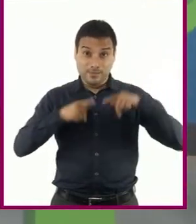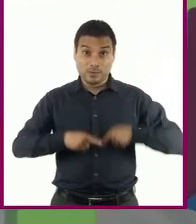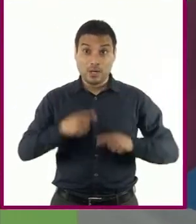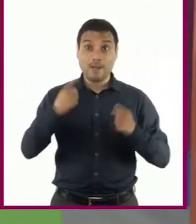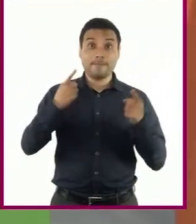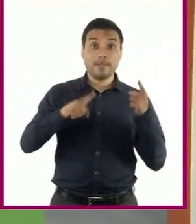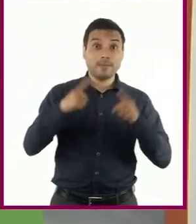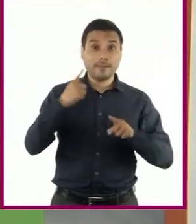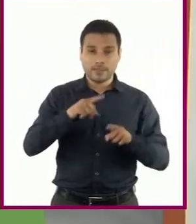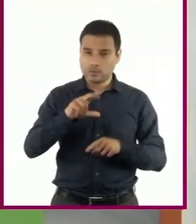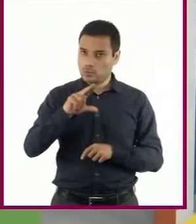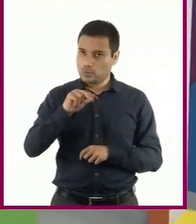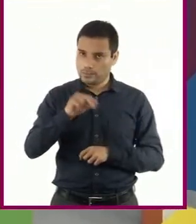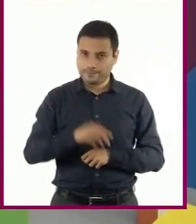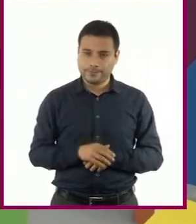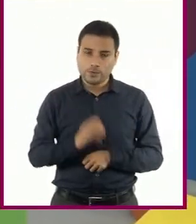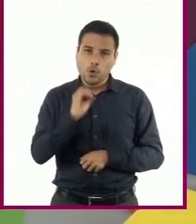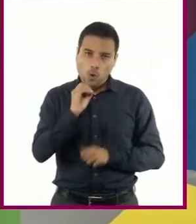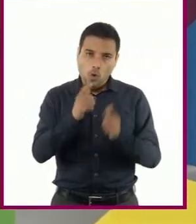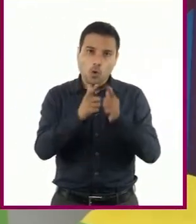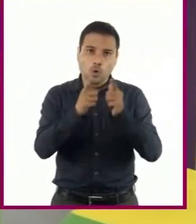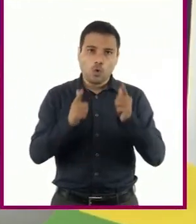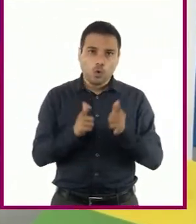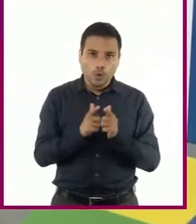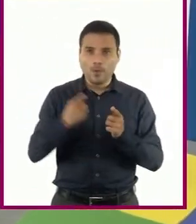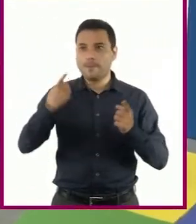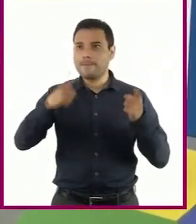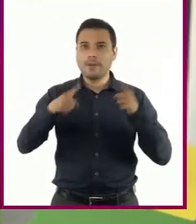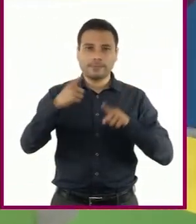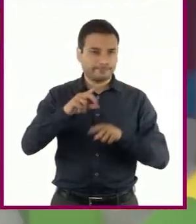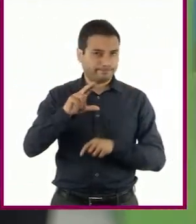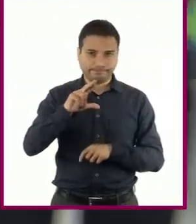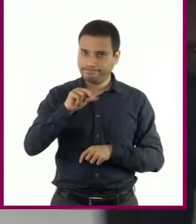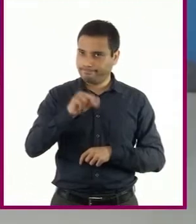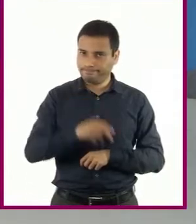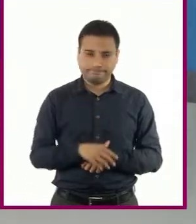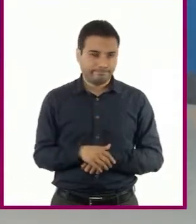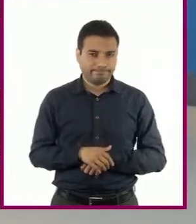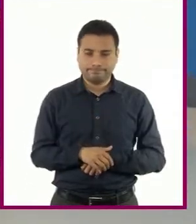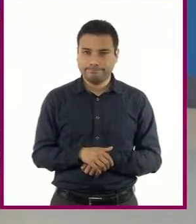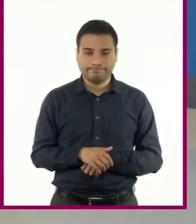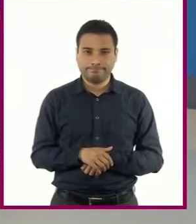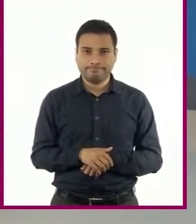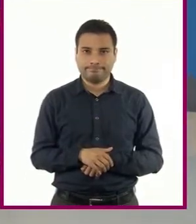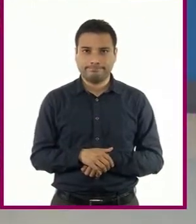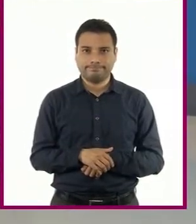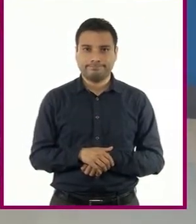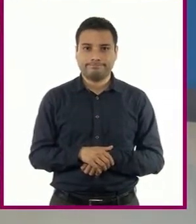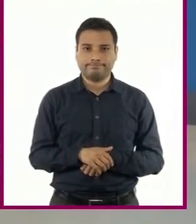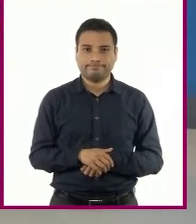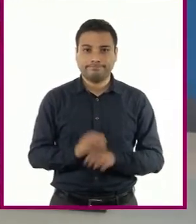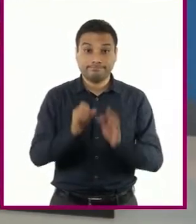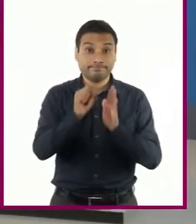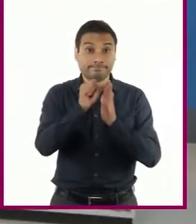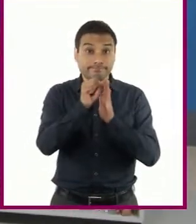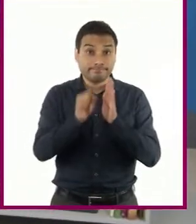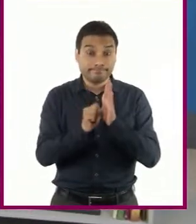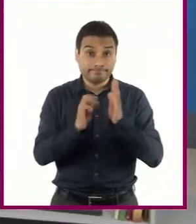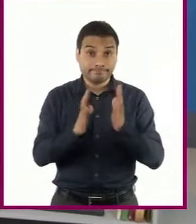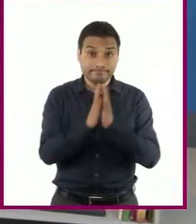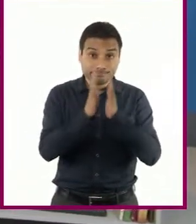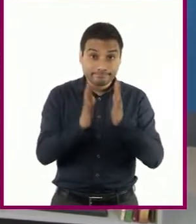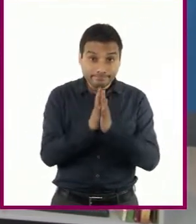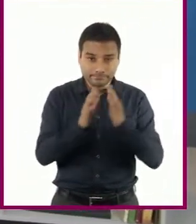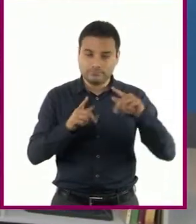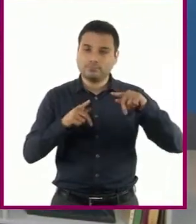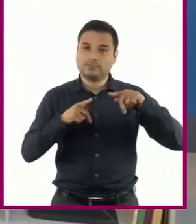persona o pequeño grupo, como en las tiranías u oligarquías. En la democracia, la ciudadanía debe actuar